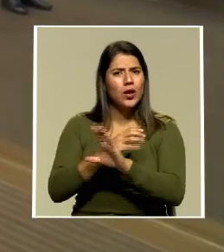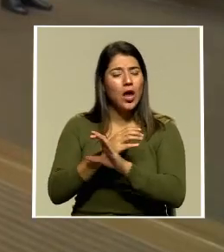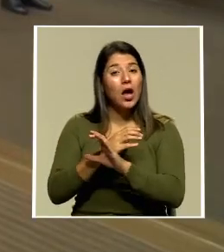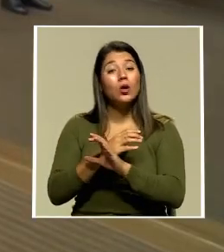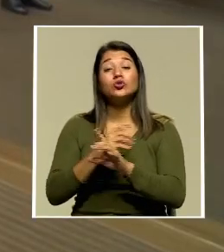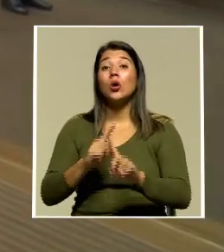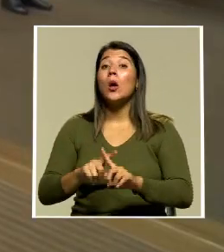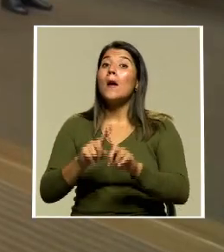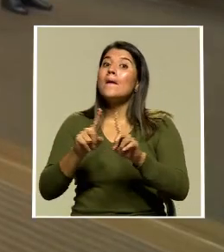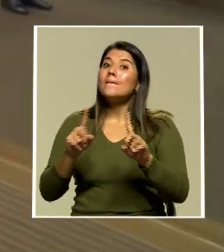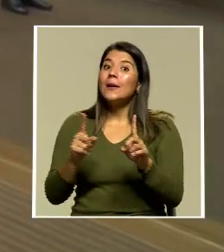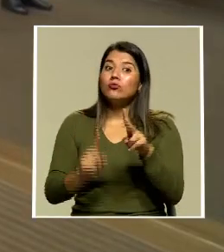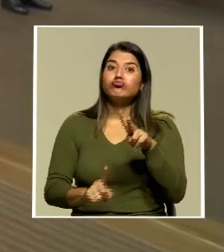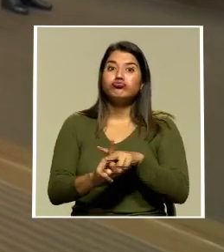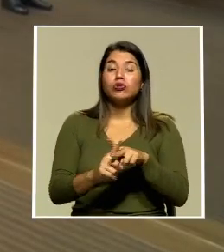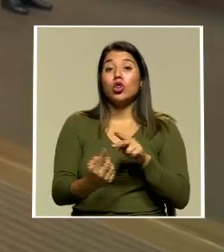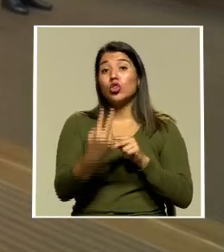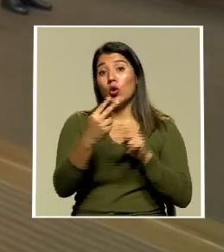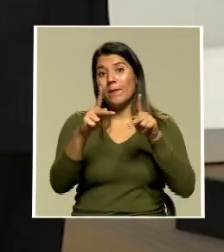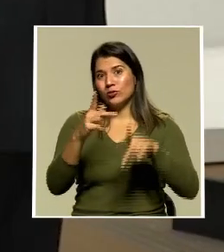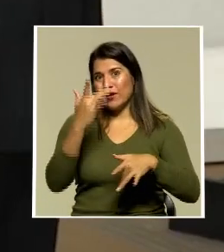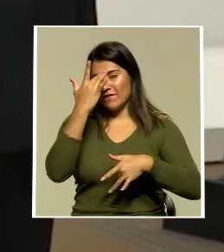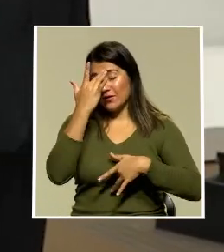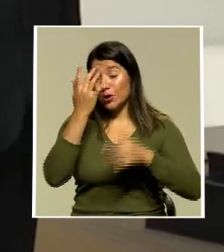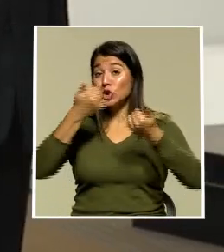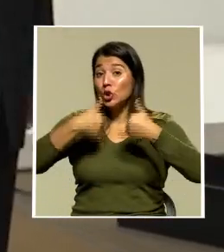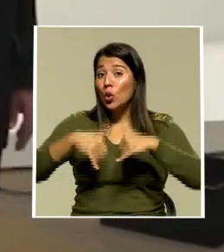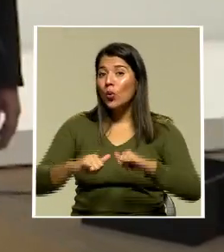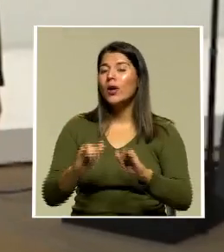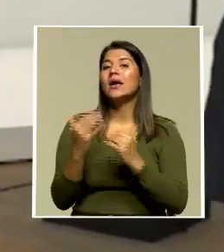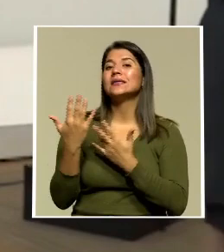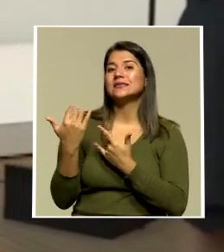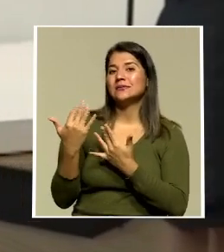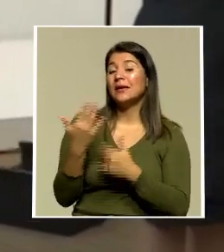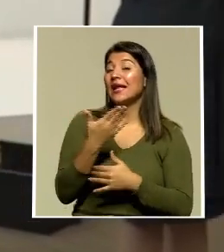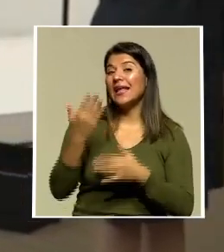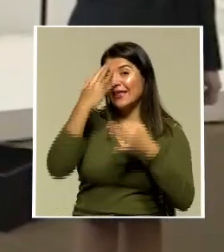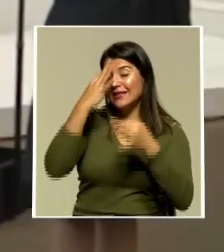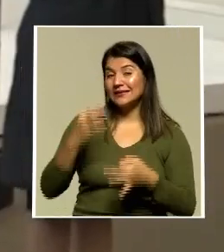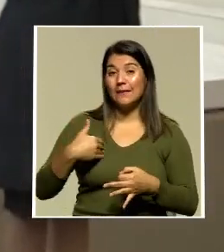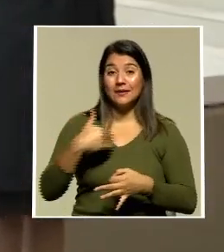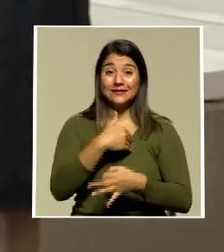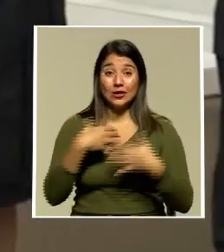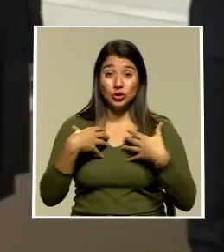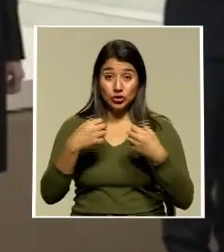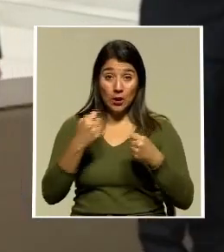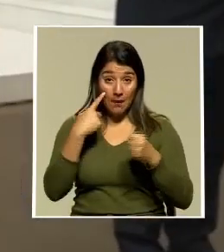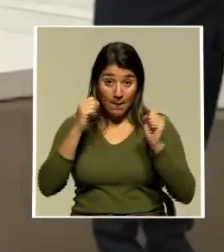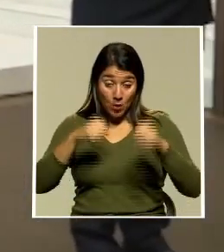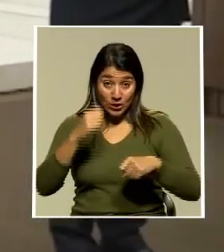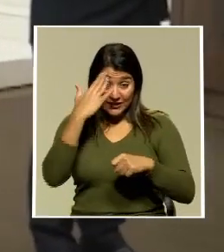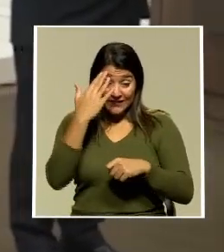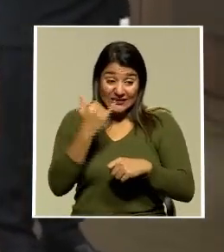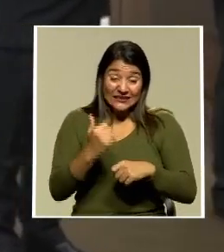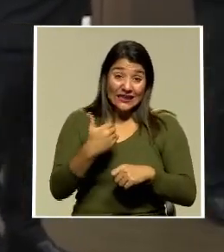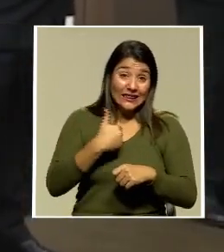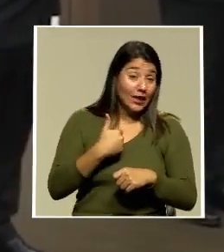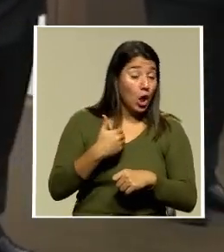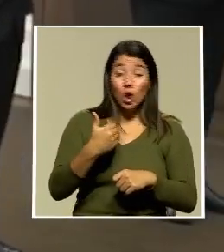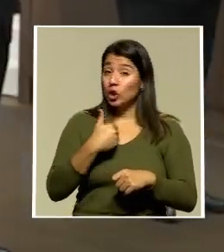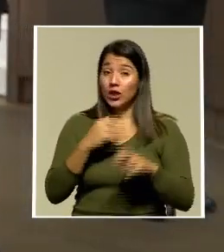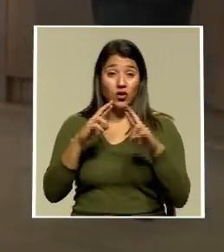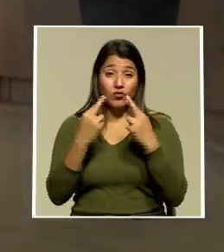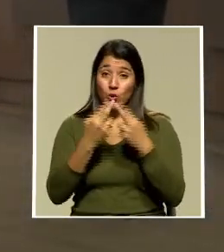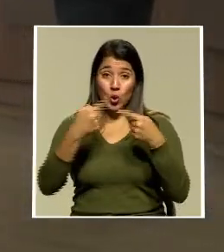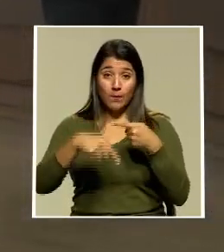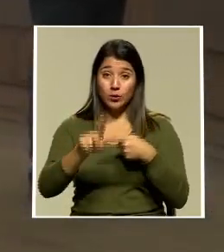de momento estos 2 casos confirmados. Aún se está a la espera de lo que determine el Ministerio de Salud para saber si habrá o no sesión el próximo lunes en